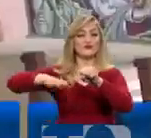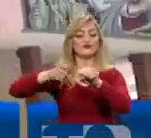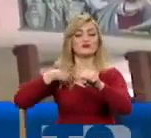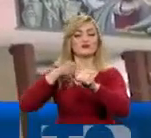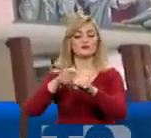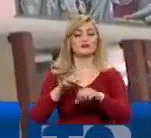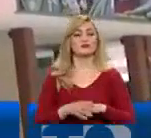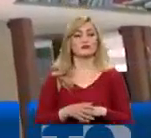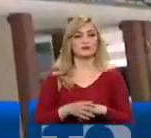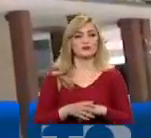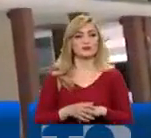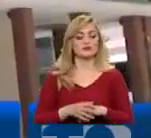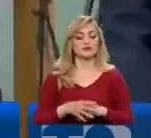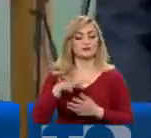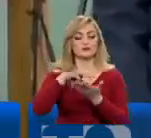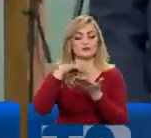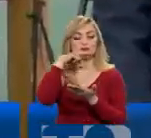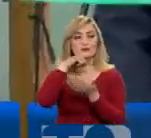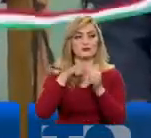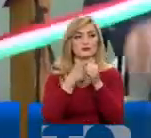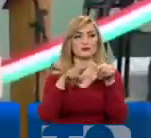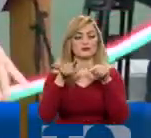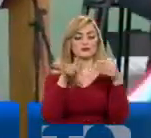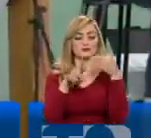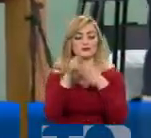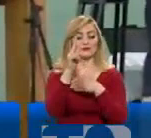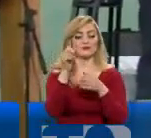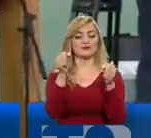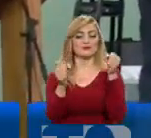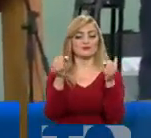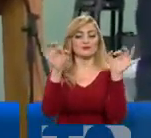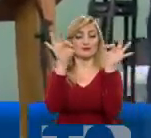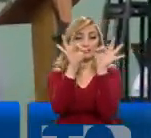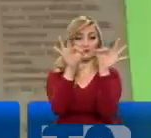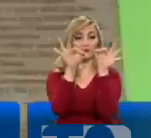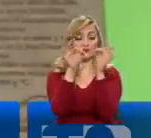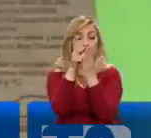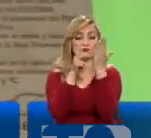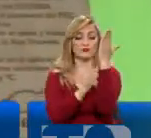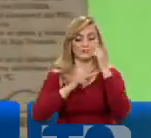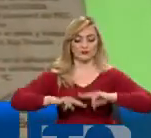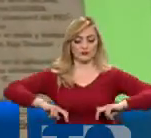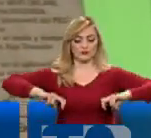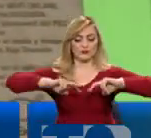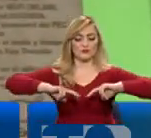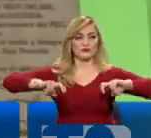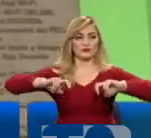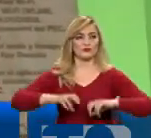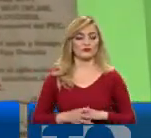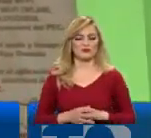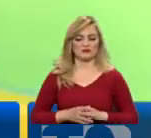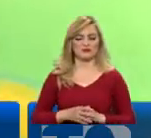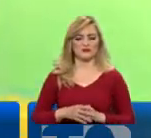En la provincia del Cañar se inauguró el primer punto de recarga para vehículos eléctricos como parte del programa de investigación denominado Cero Emisión,